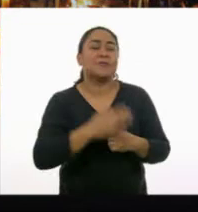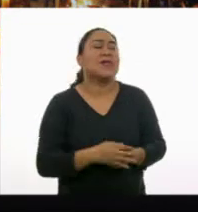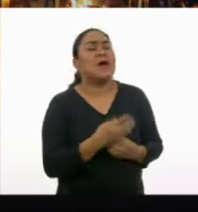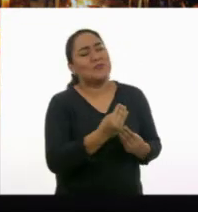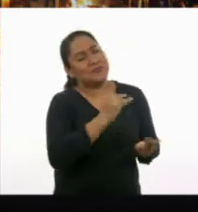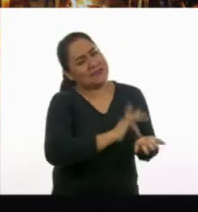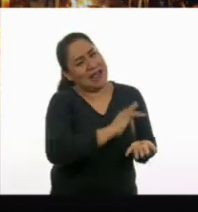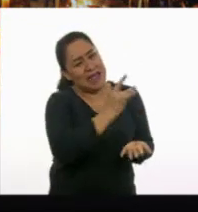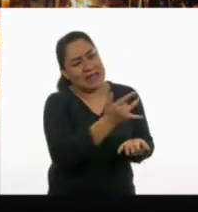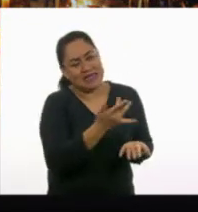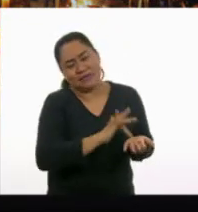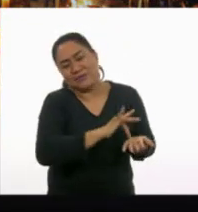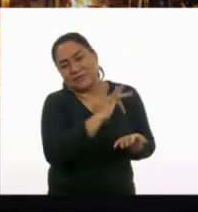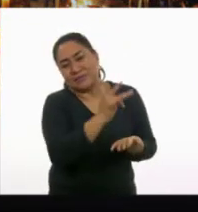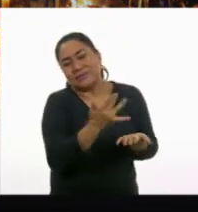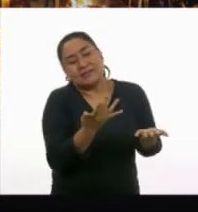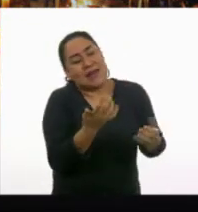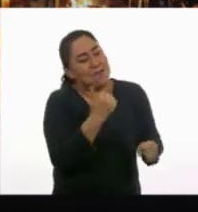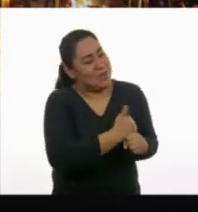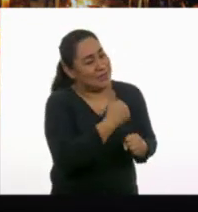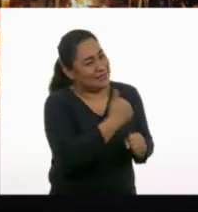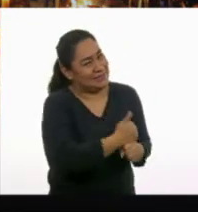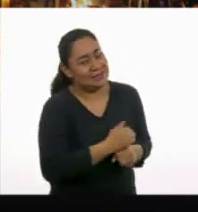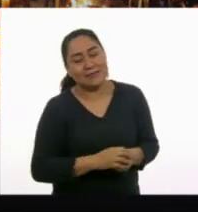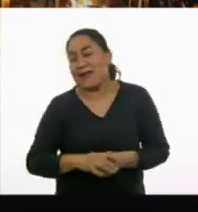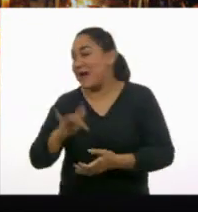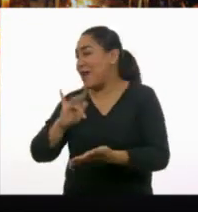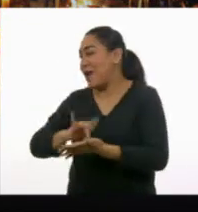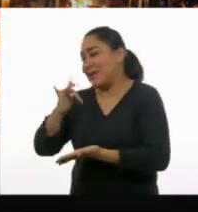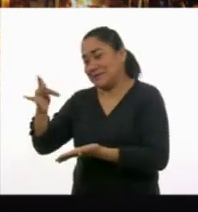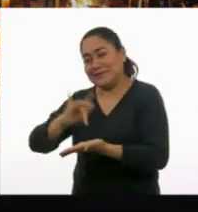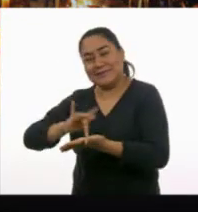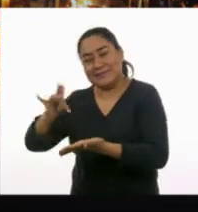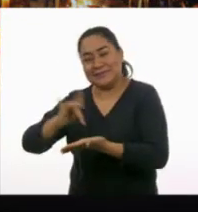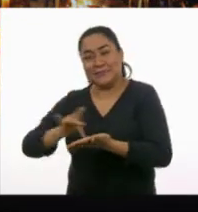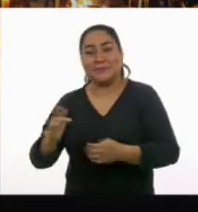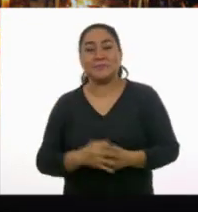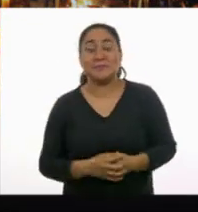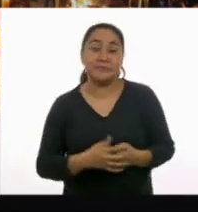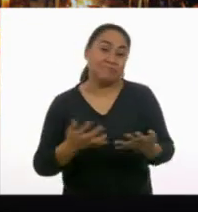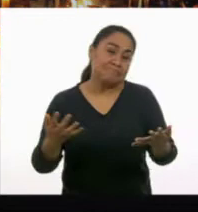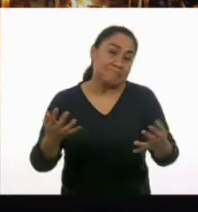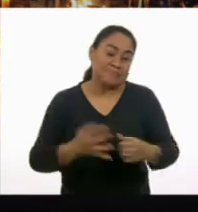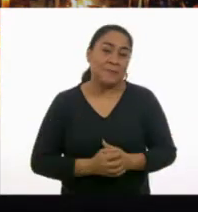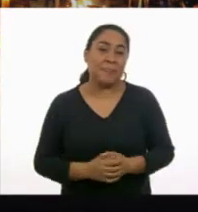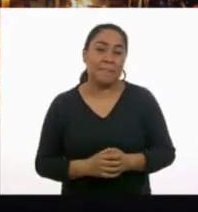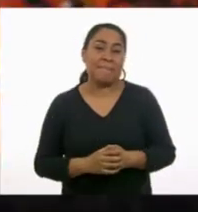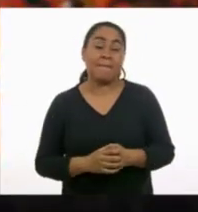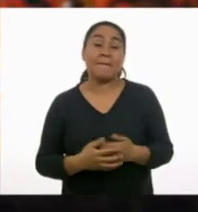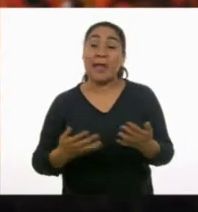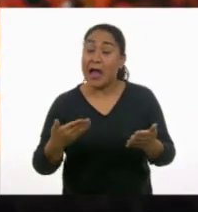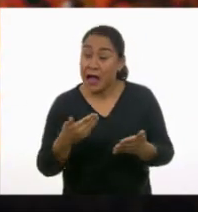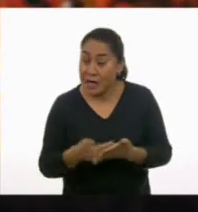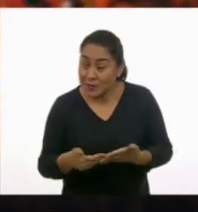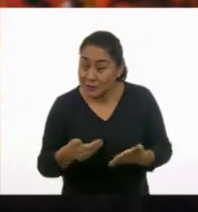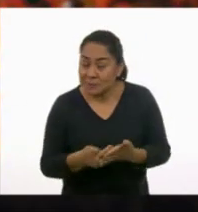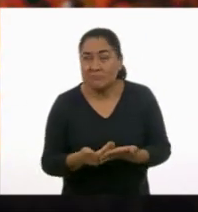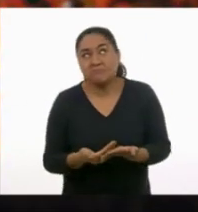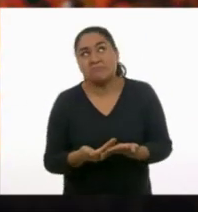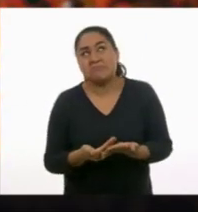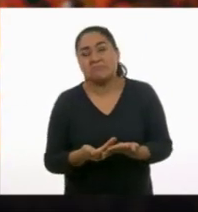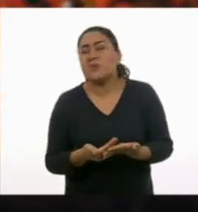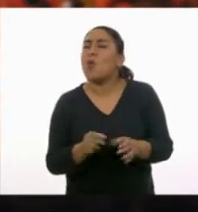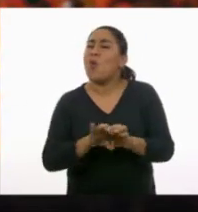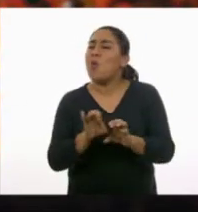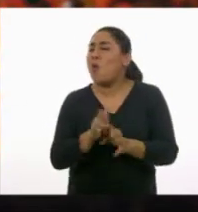hija. Te canses. Muchas, muchas gracias. Sí. Ah, muy bien. Muy pues bien. Entonces, ¿qué te